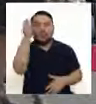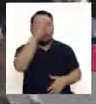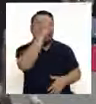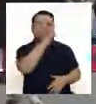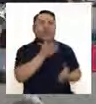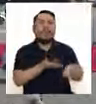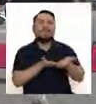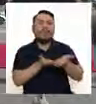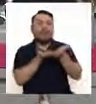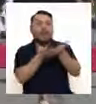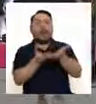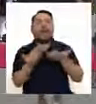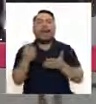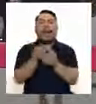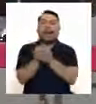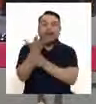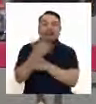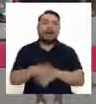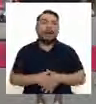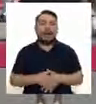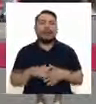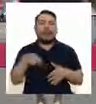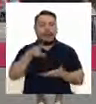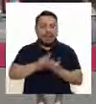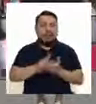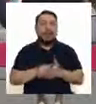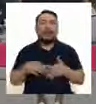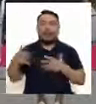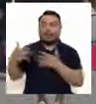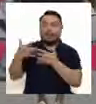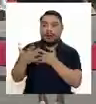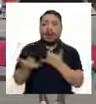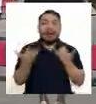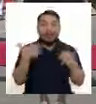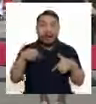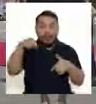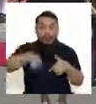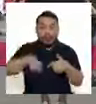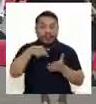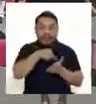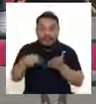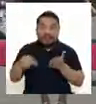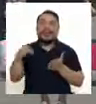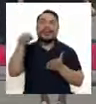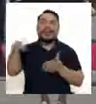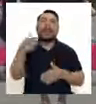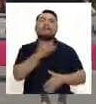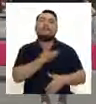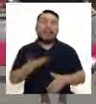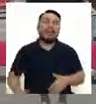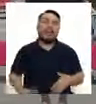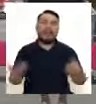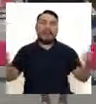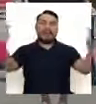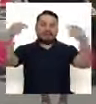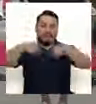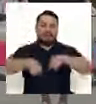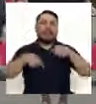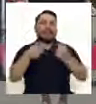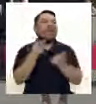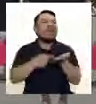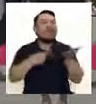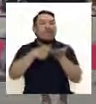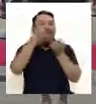Pucallpa, Arequipa y por supuesto Lima. Se desplaza entonces los cadetes de la Fuerza Aérea del